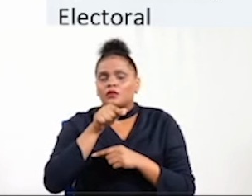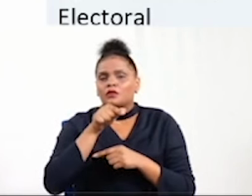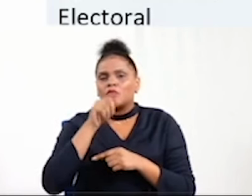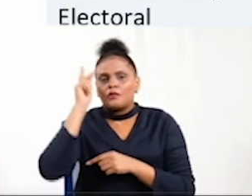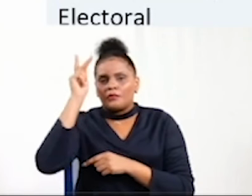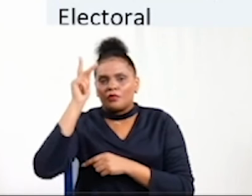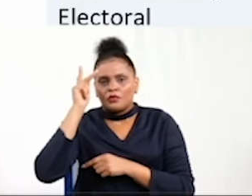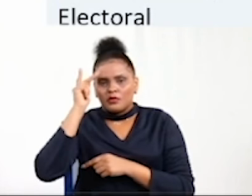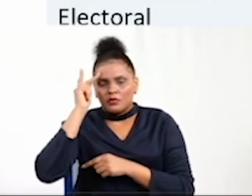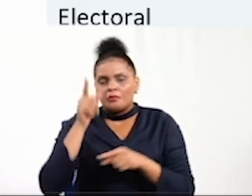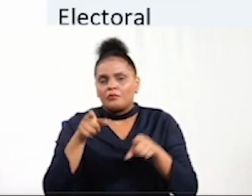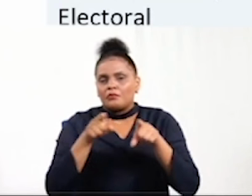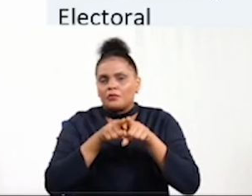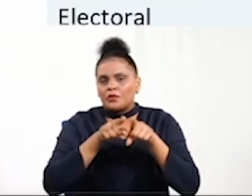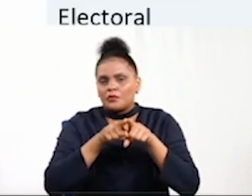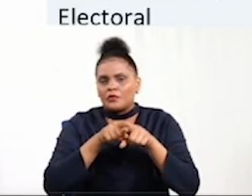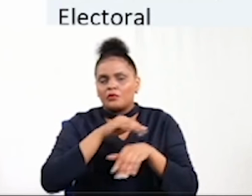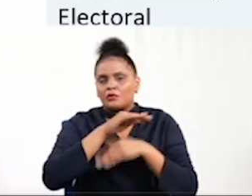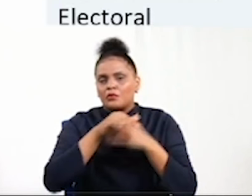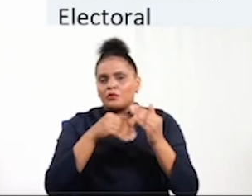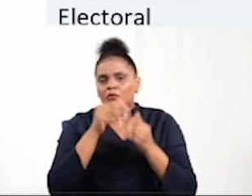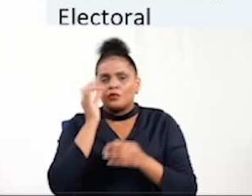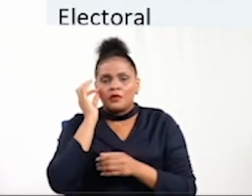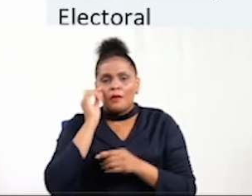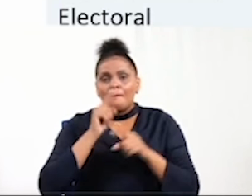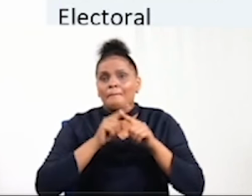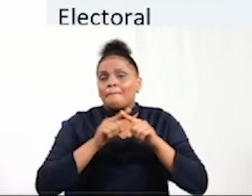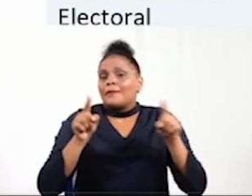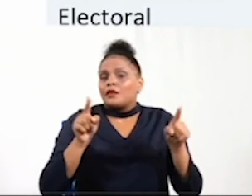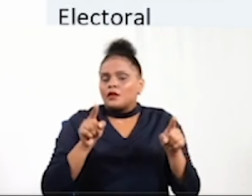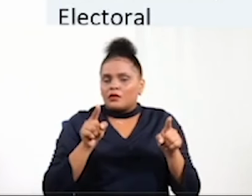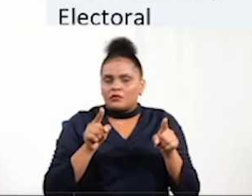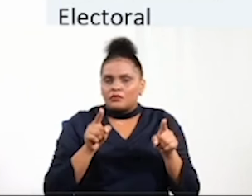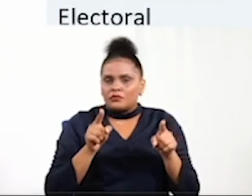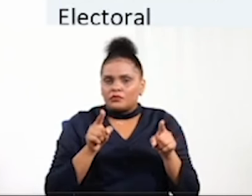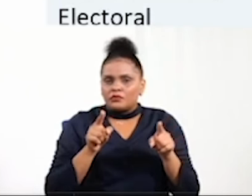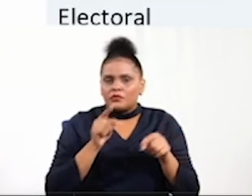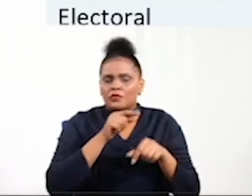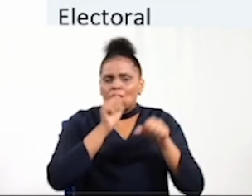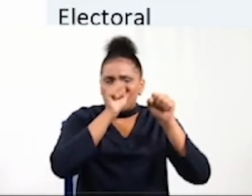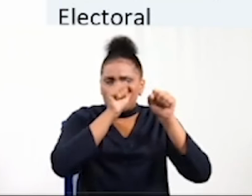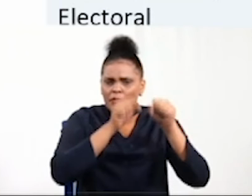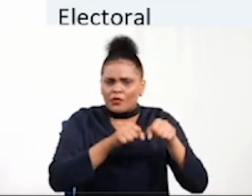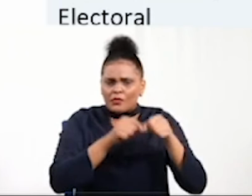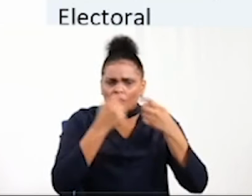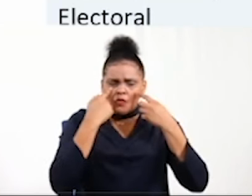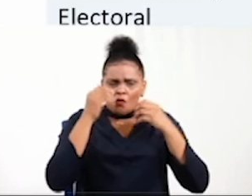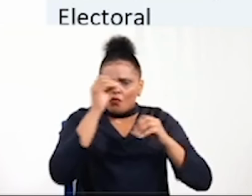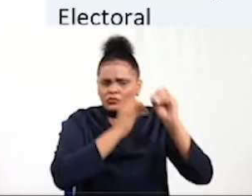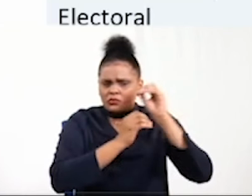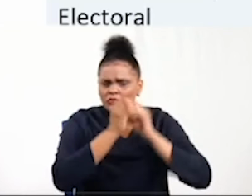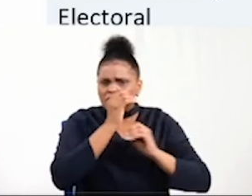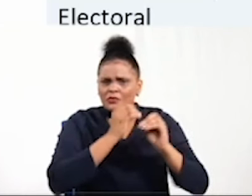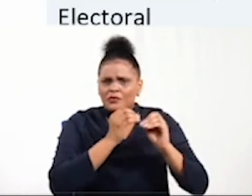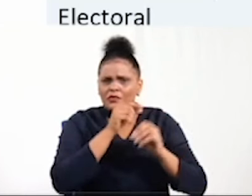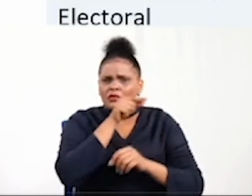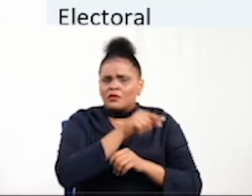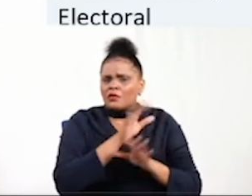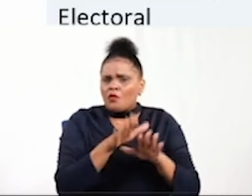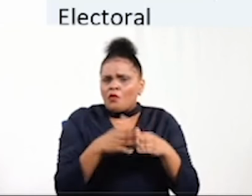tradicionalmente se nos ha ubicado a las mujeres sin embargo también había podríamos observar en un